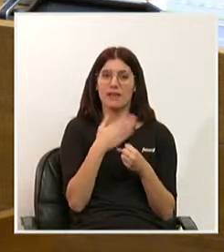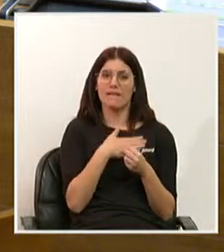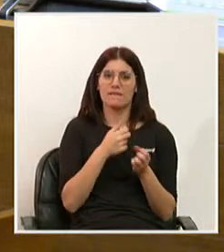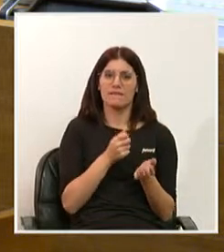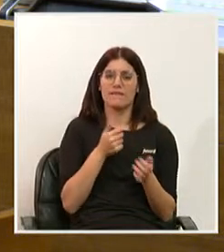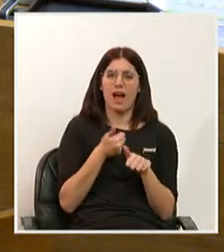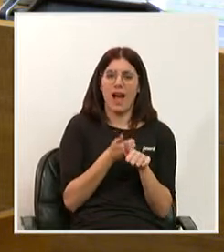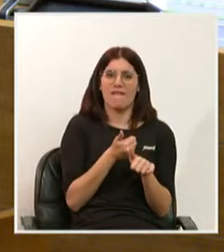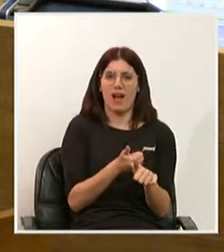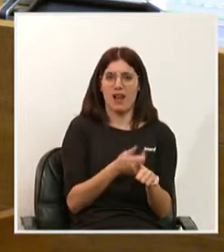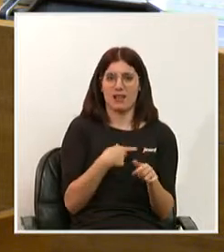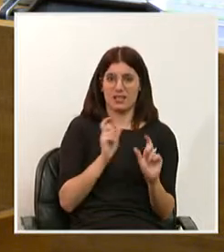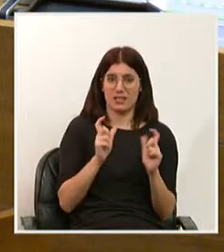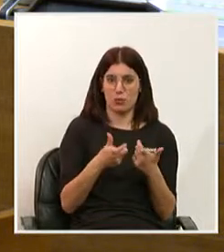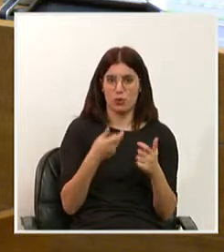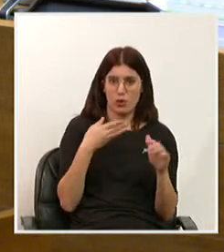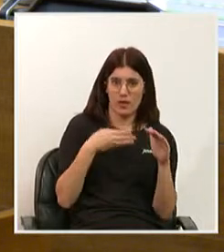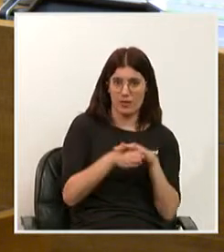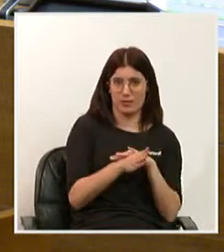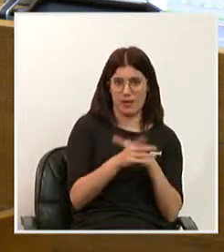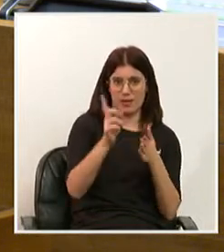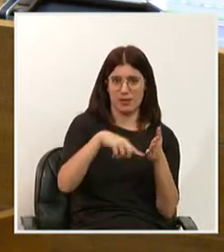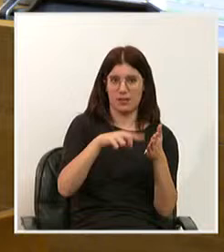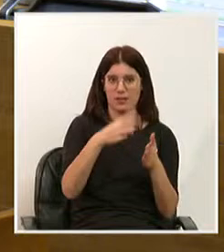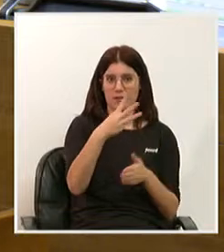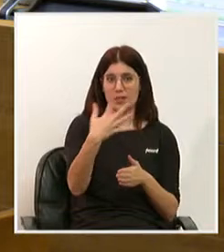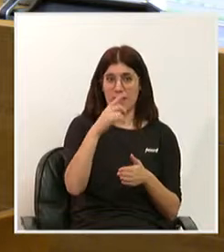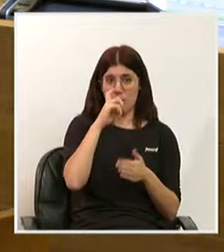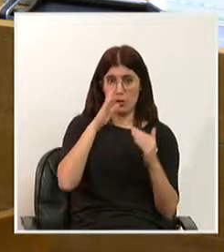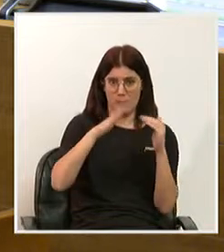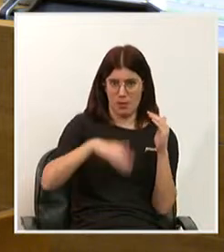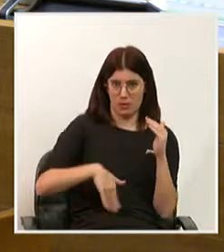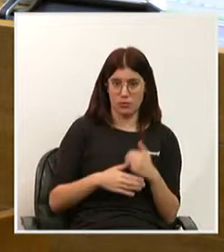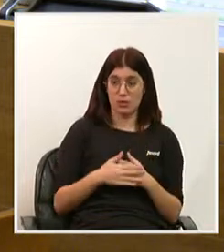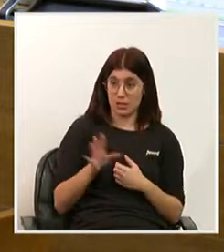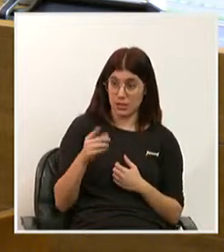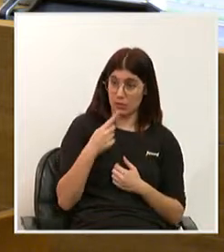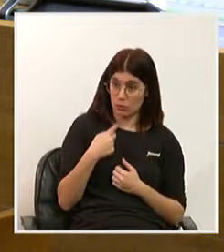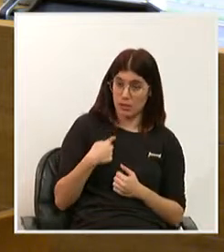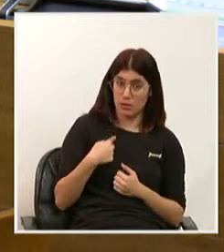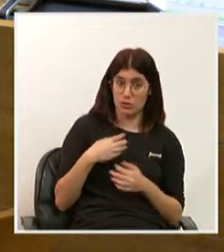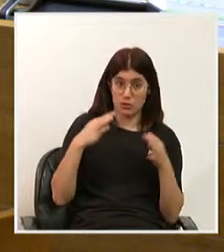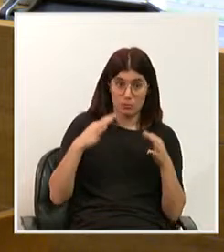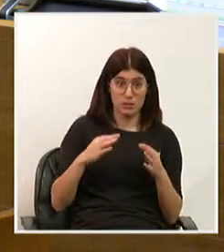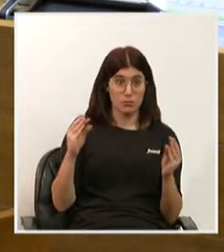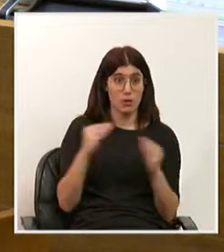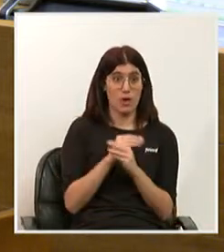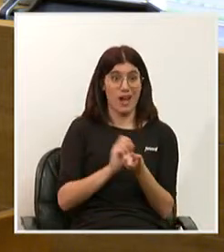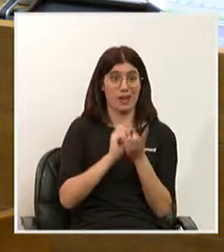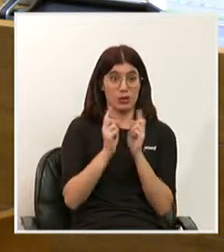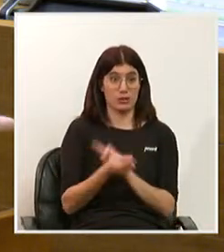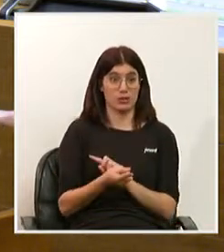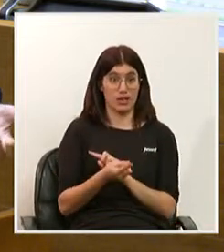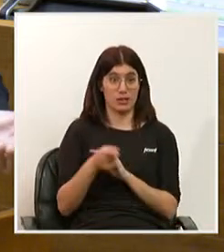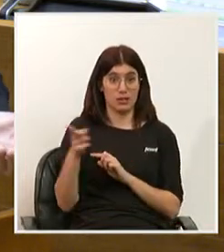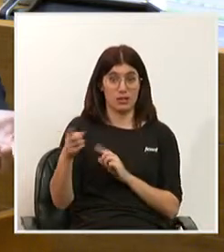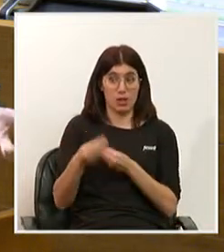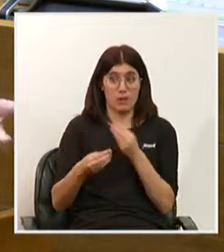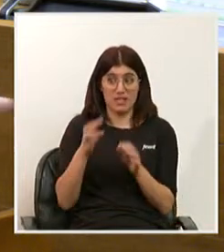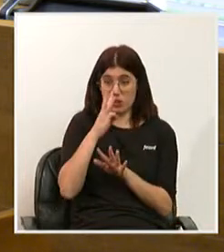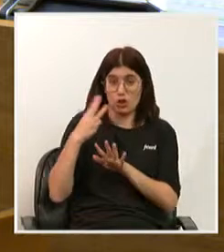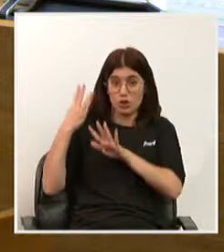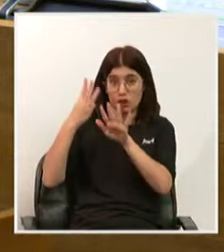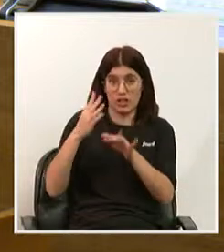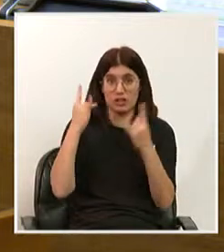del seguro y de la entrada del alquiler a menores de 35 años Sí Sí justamente lo contrario a lo que ha hecho el ivf durante 8 años del